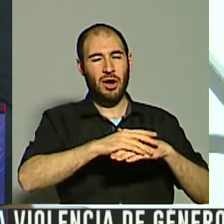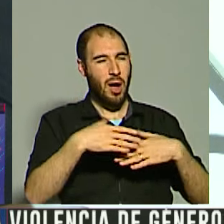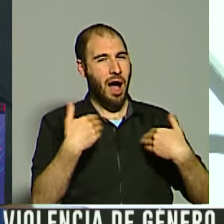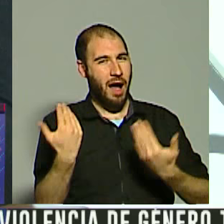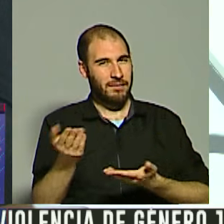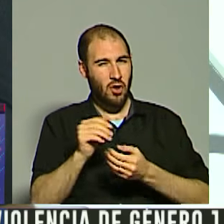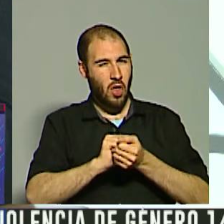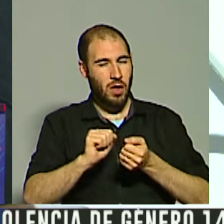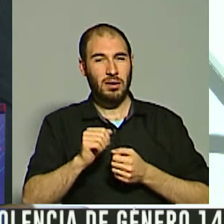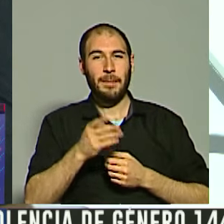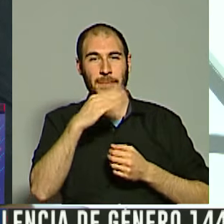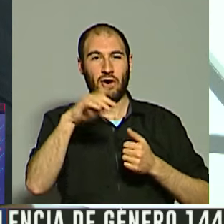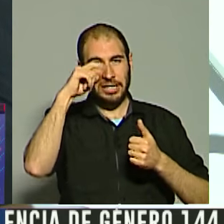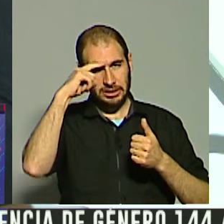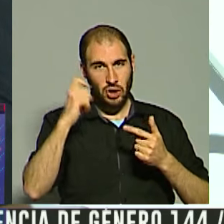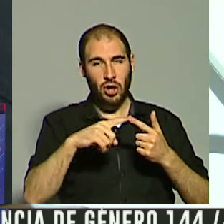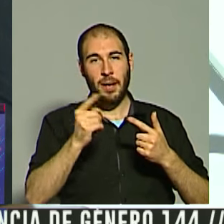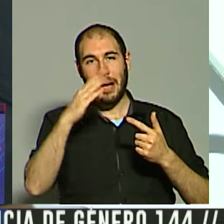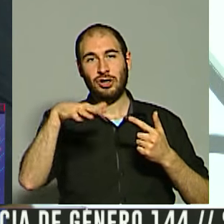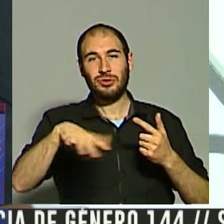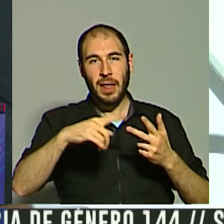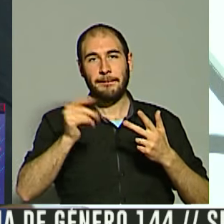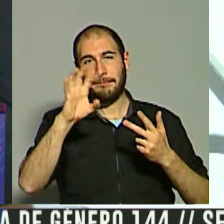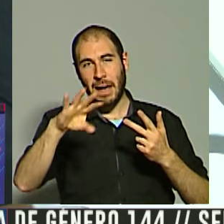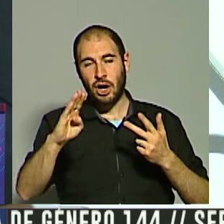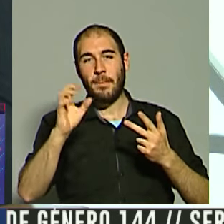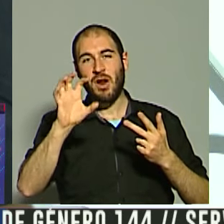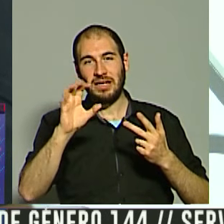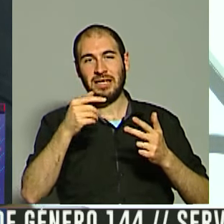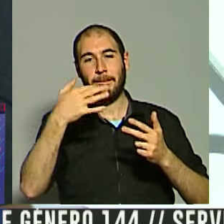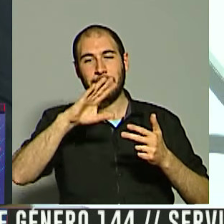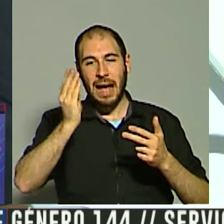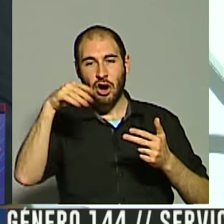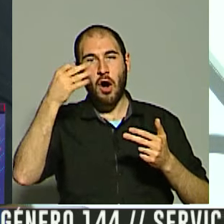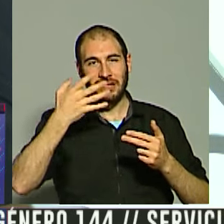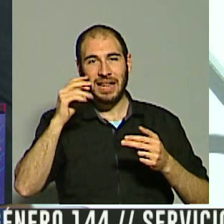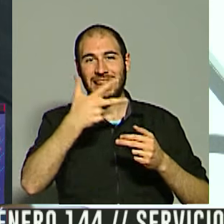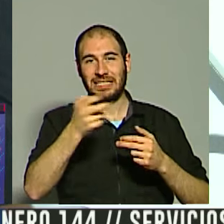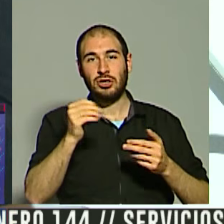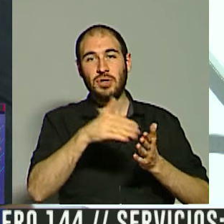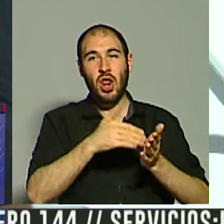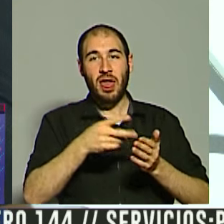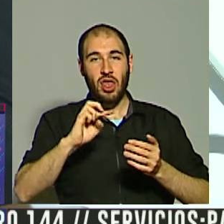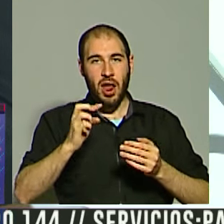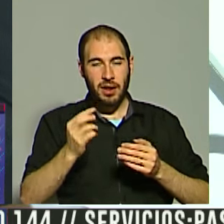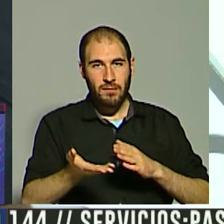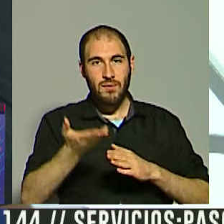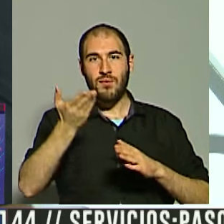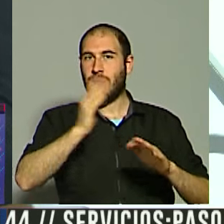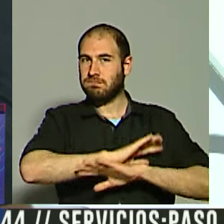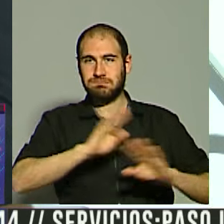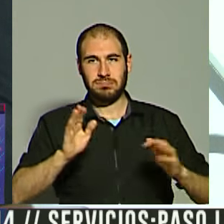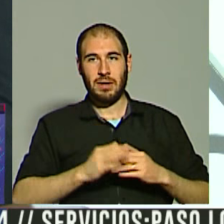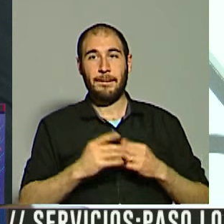se dice en la jerga, es decir, el Banco Nación, Banco Ciudad, Banco Provincia, los bancos oficiales con 300 millones de dólares para que no subiera mucho más que